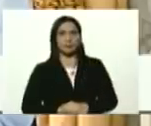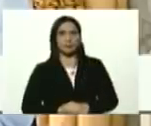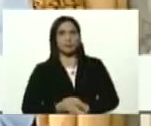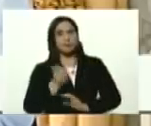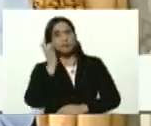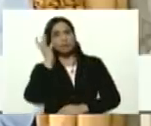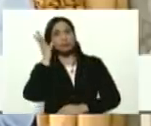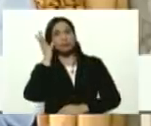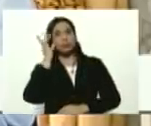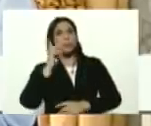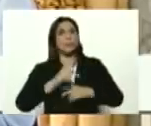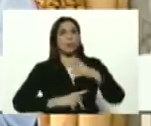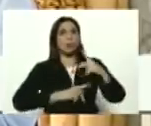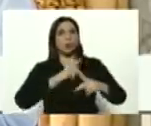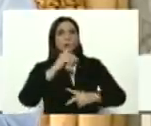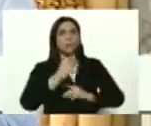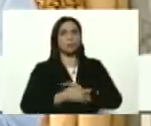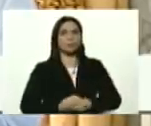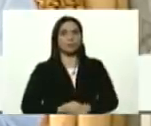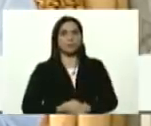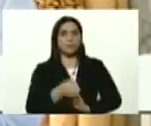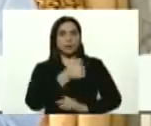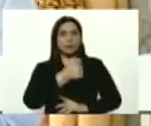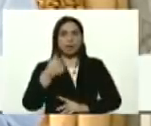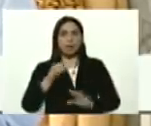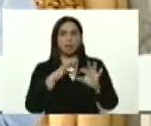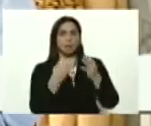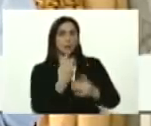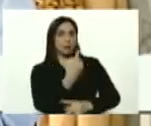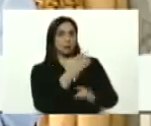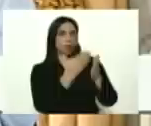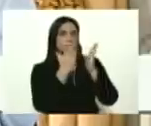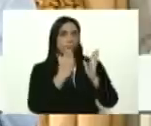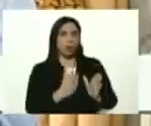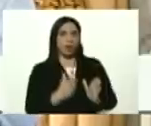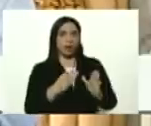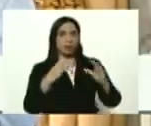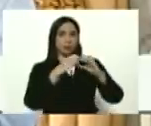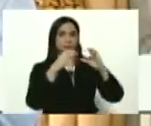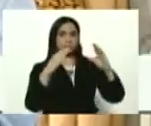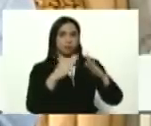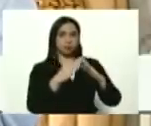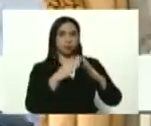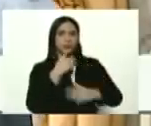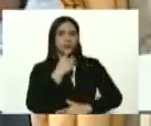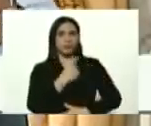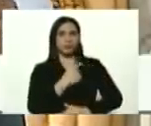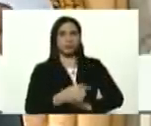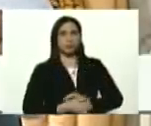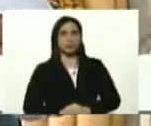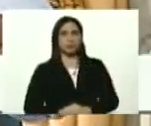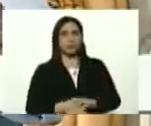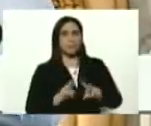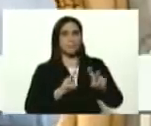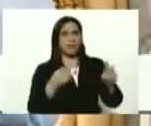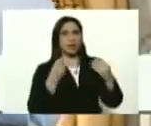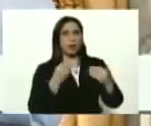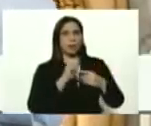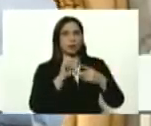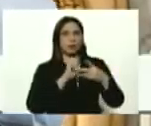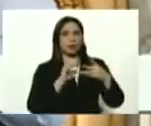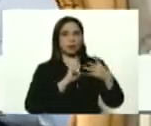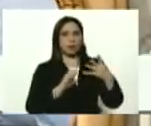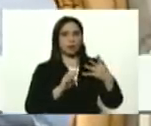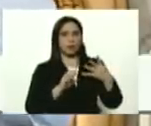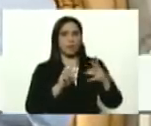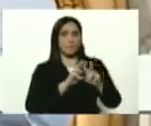creamos este programa Cada Familia Una Escuela, el Hogares de la Patria se ha planteado la paz como estrategia y